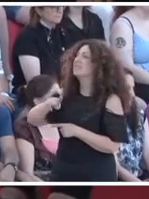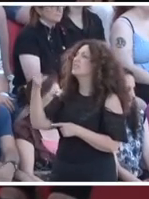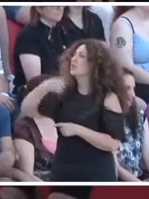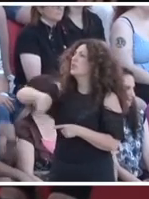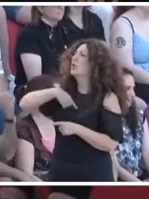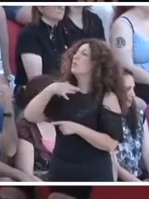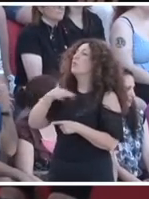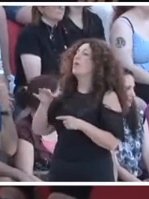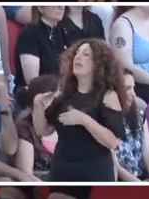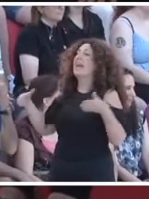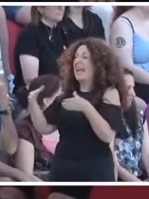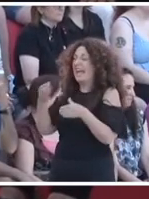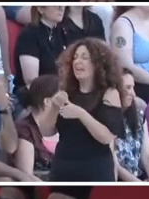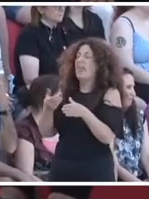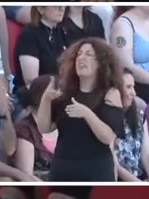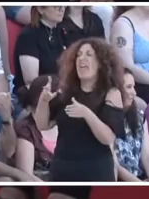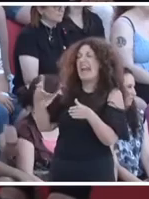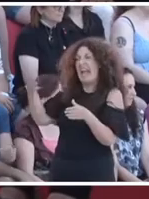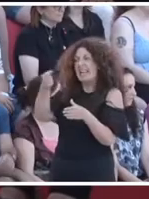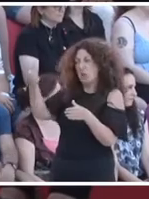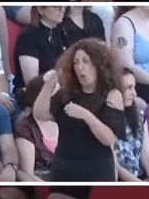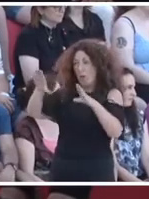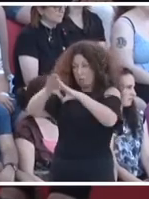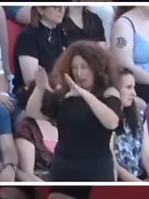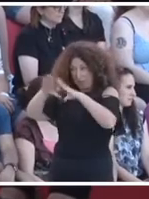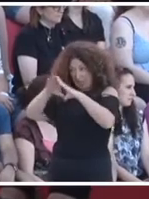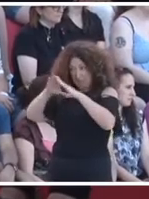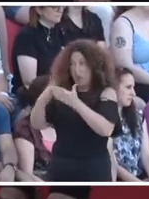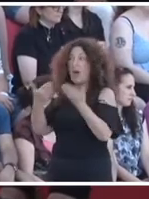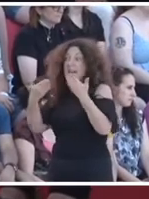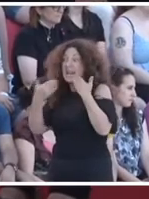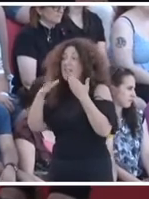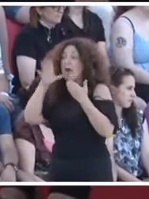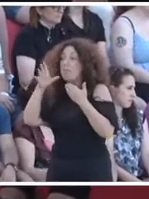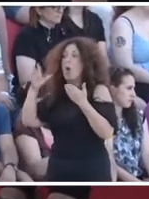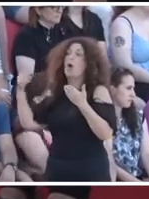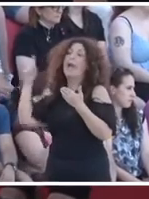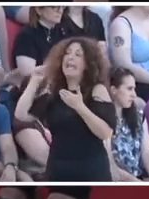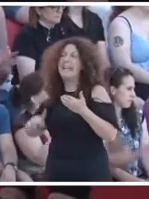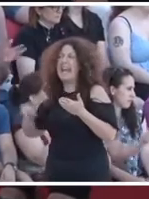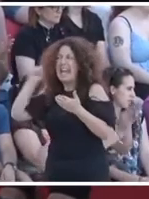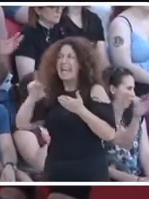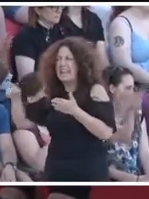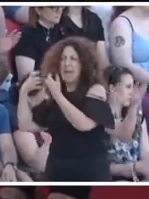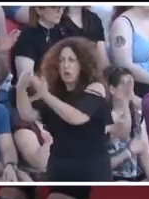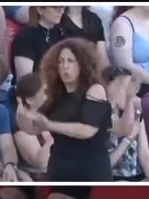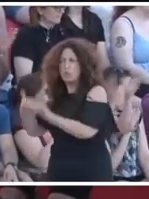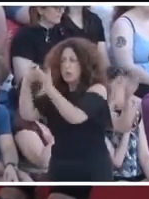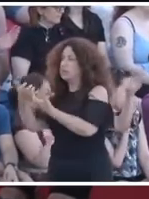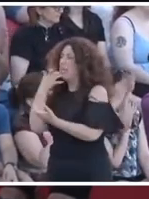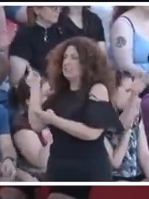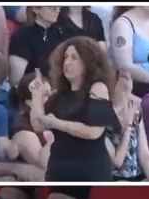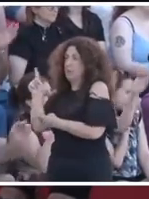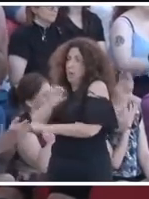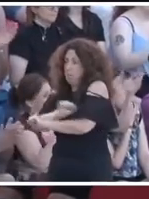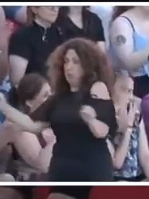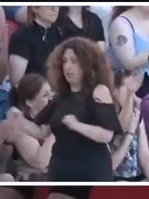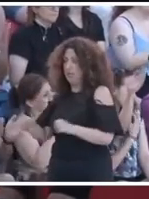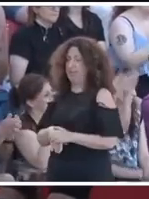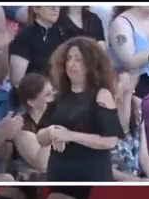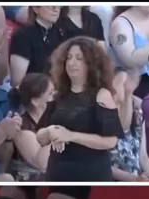toda la nueva generación de derechos feministas si no fuera porque Irene Montero ha estado al frente del Ministerio de Igualdad?